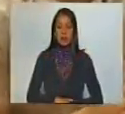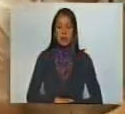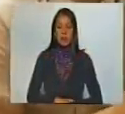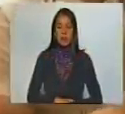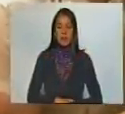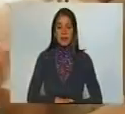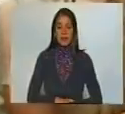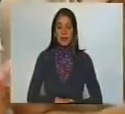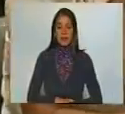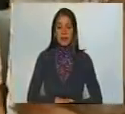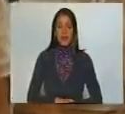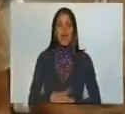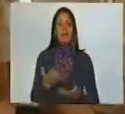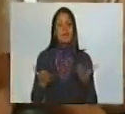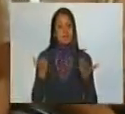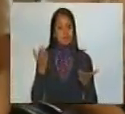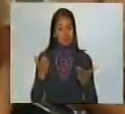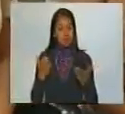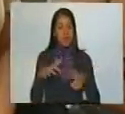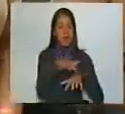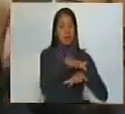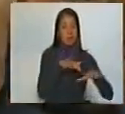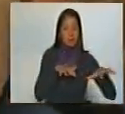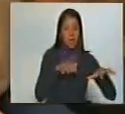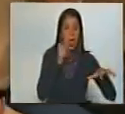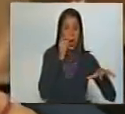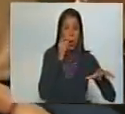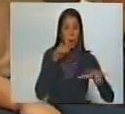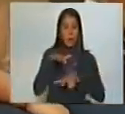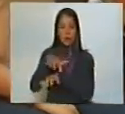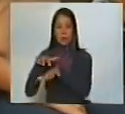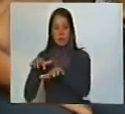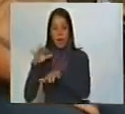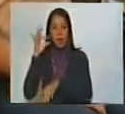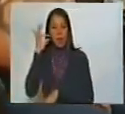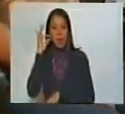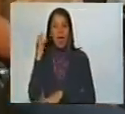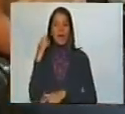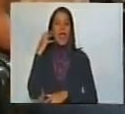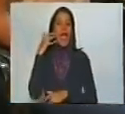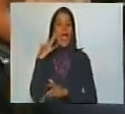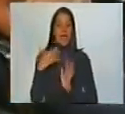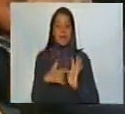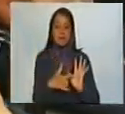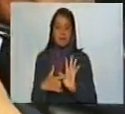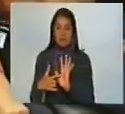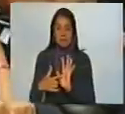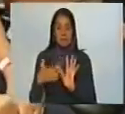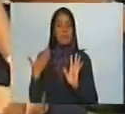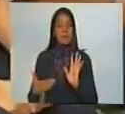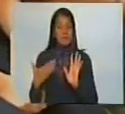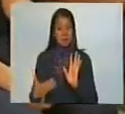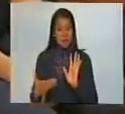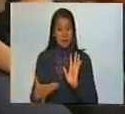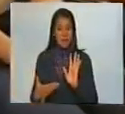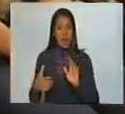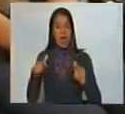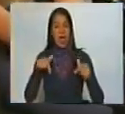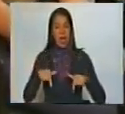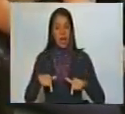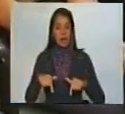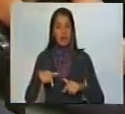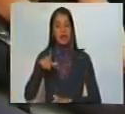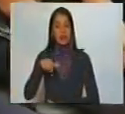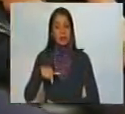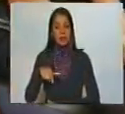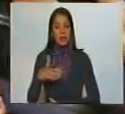Bueno, creo que hay equilibrio de género, ejemplo de la federación. Y aquí está